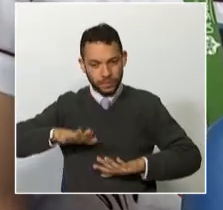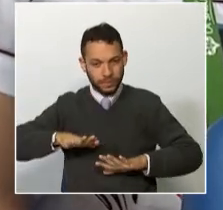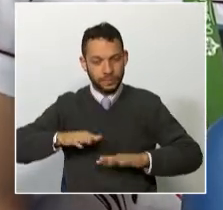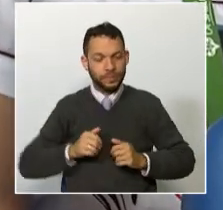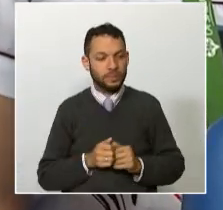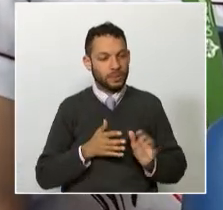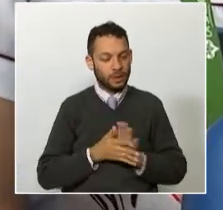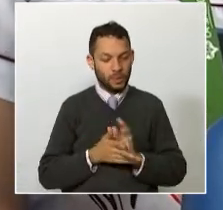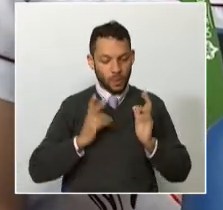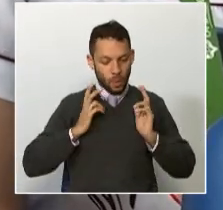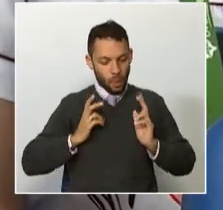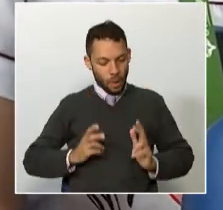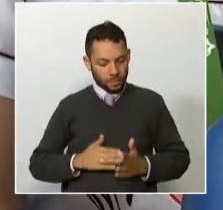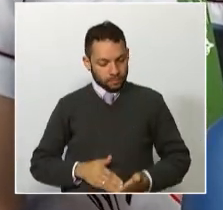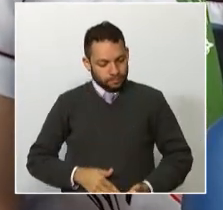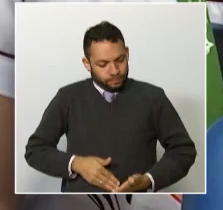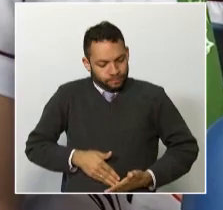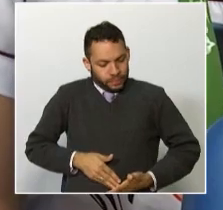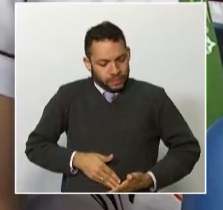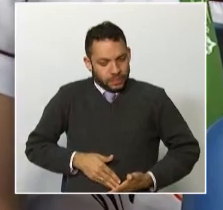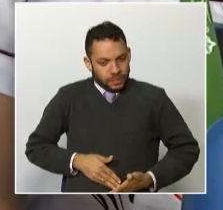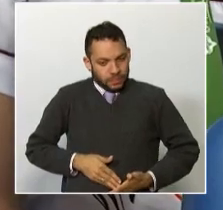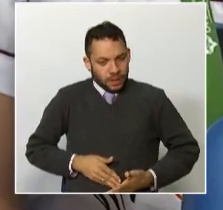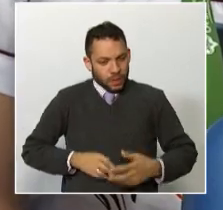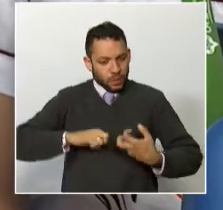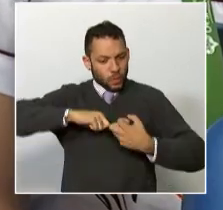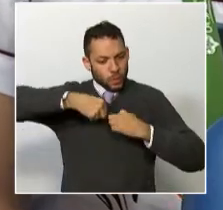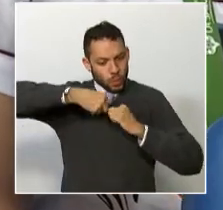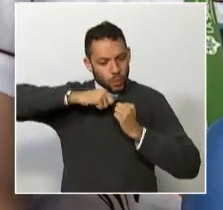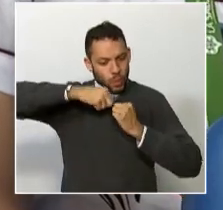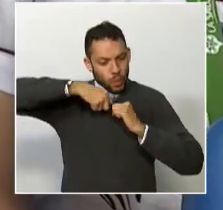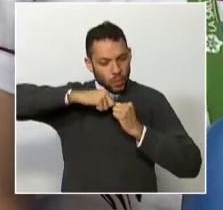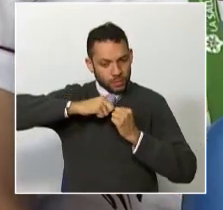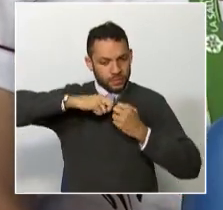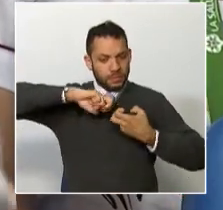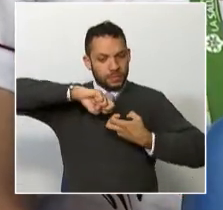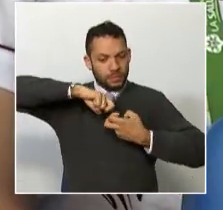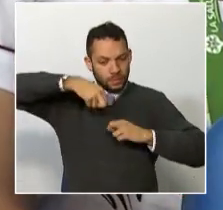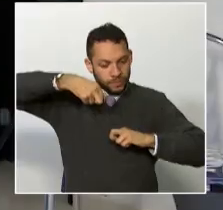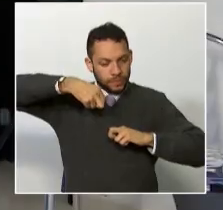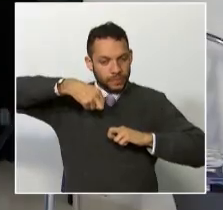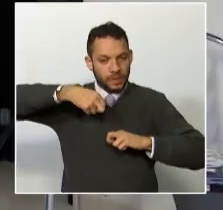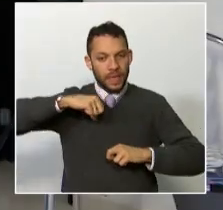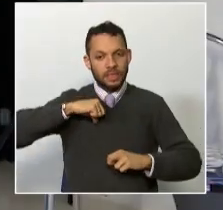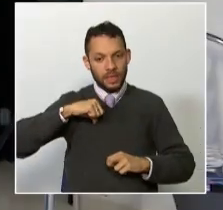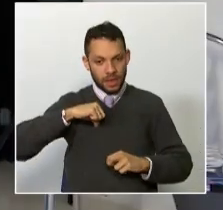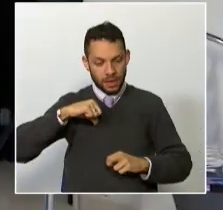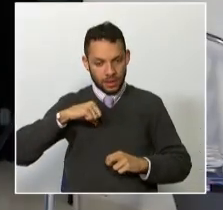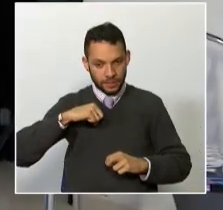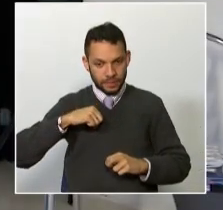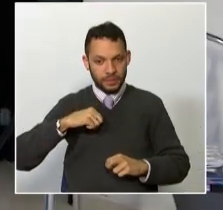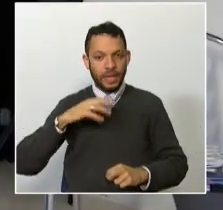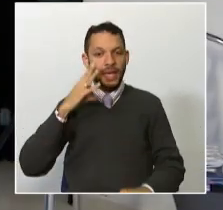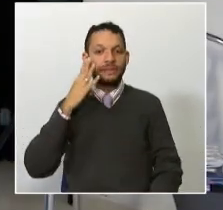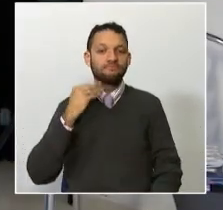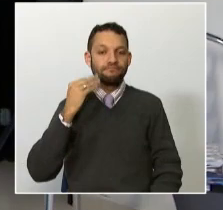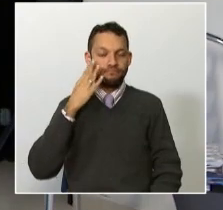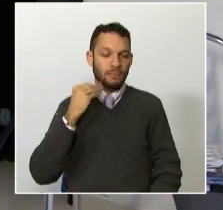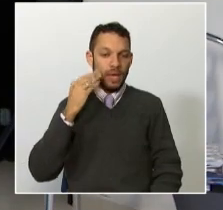de postura y de la rodilla y de su espalda, pues tengo a la experta al